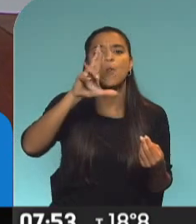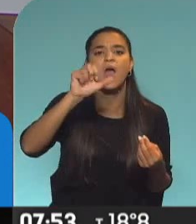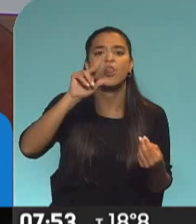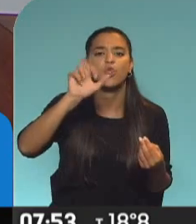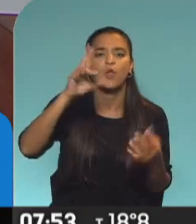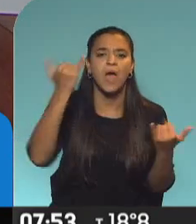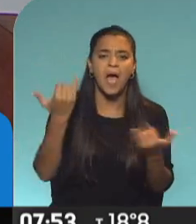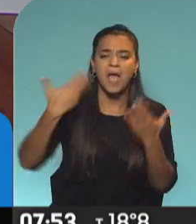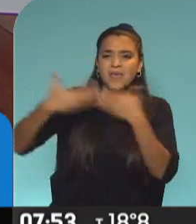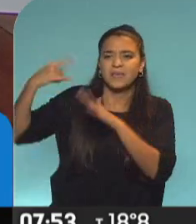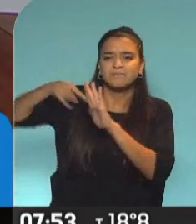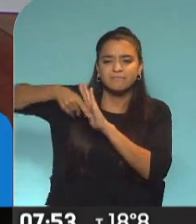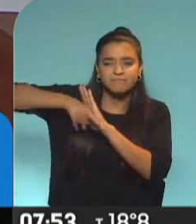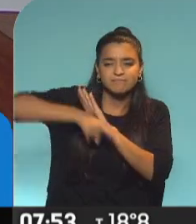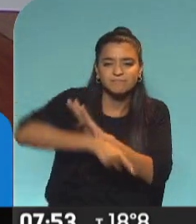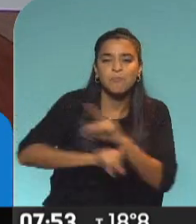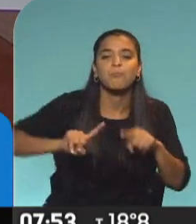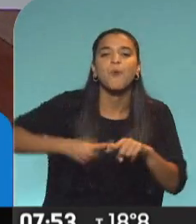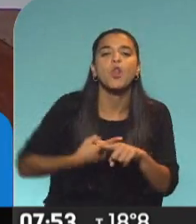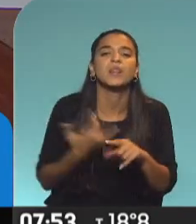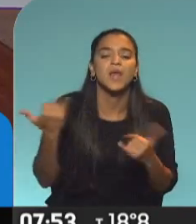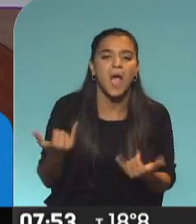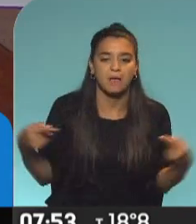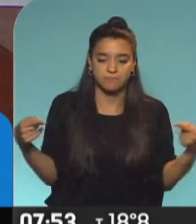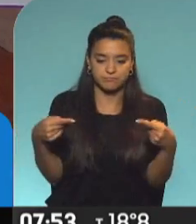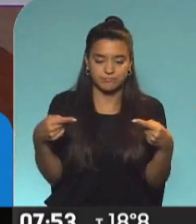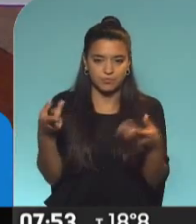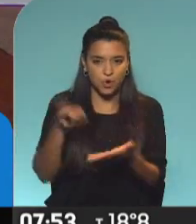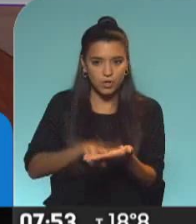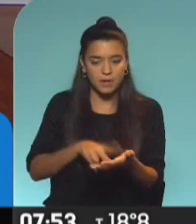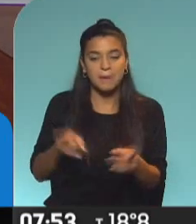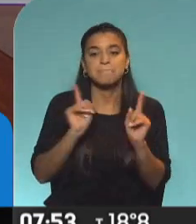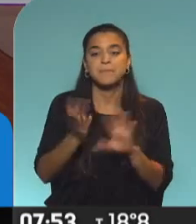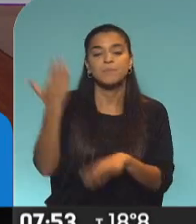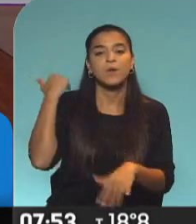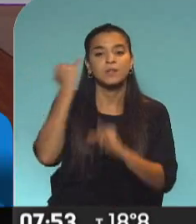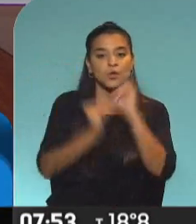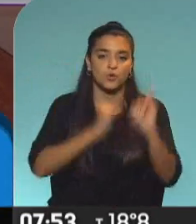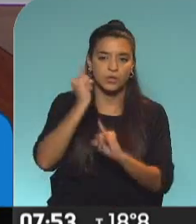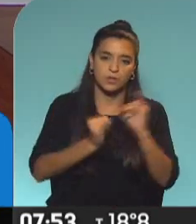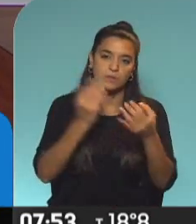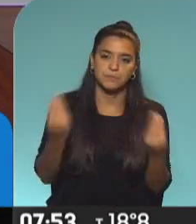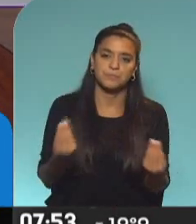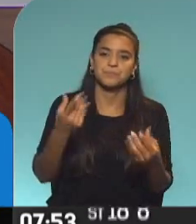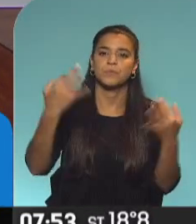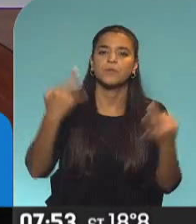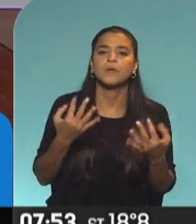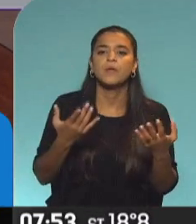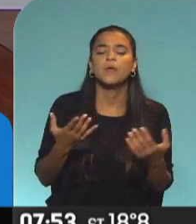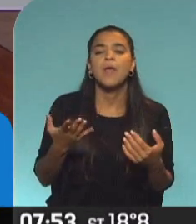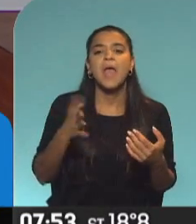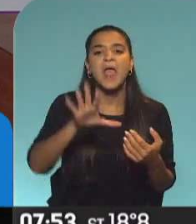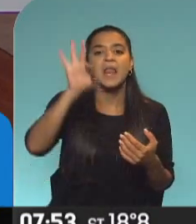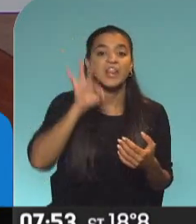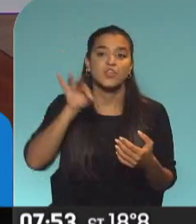todo un trasfondo político pero relacionándolo con lo que contaba en esto no hay mejor defensa que un buen ataque y eligió